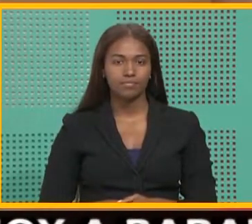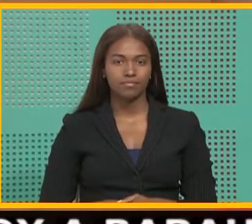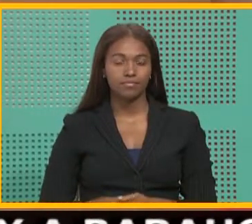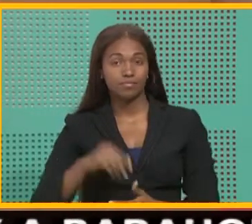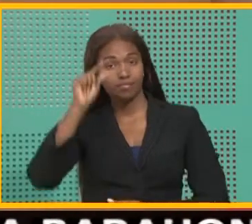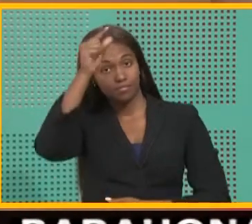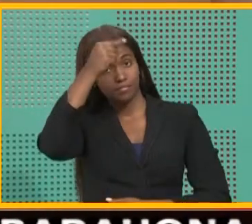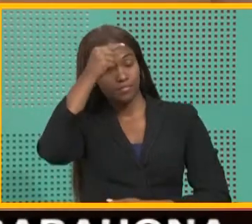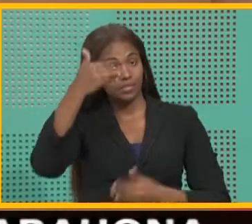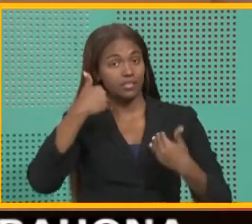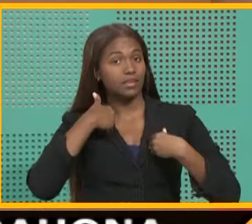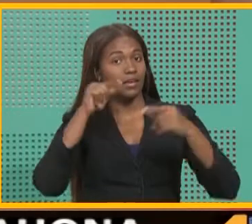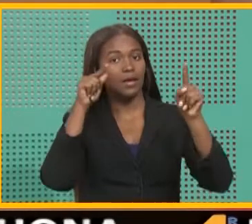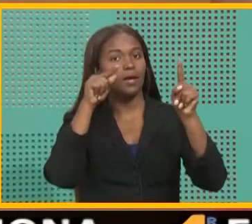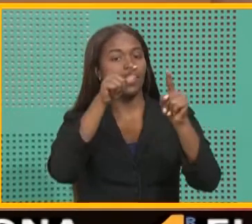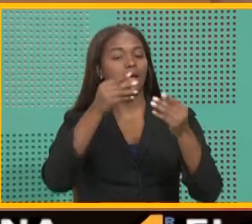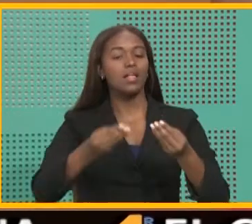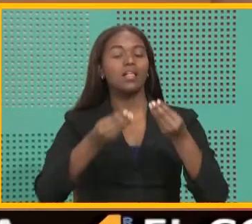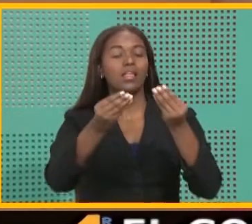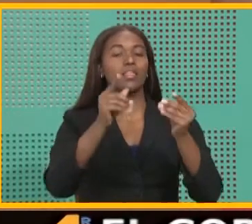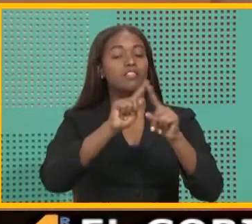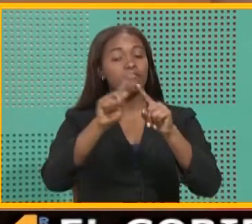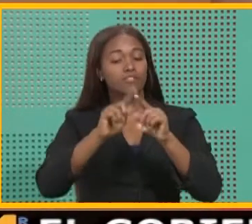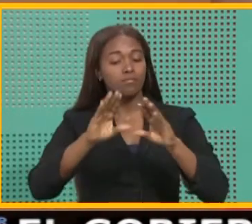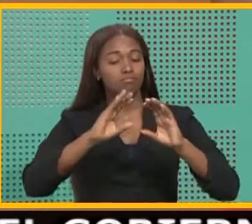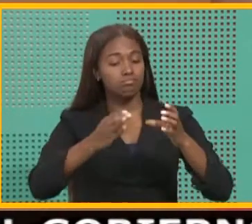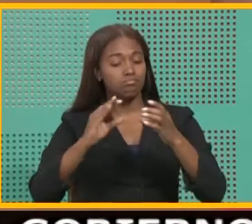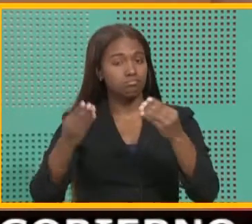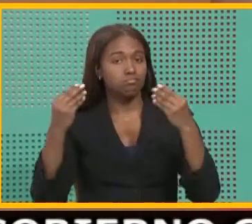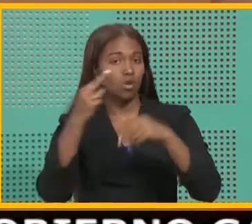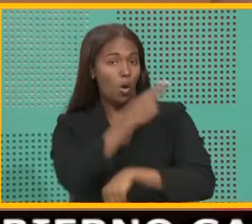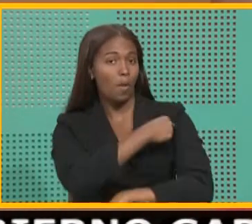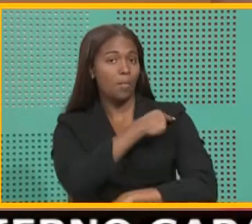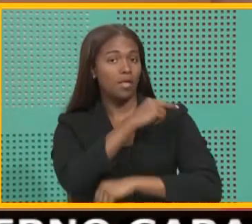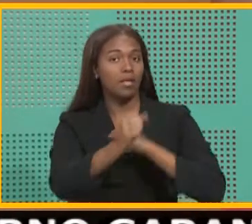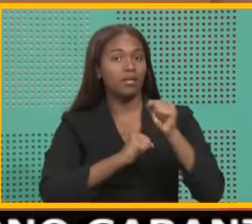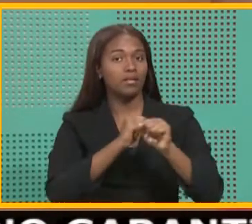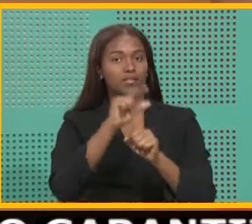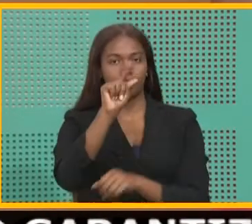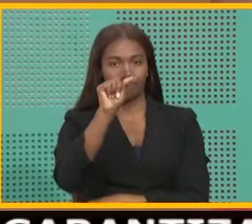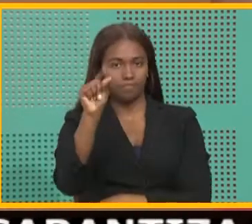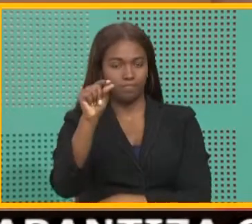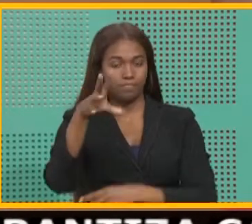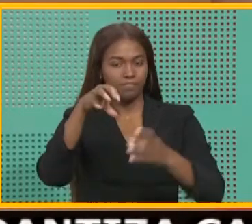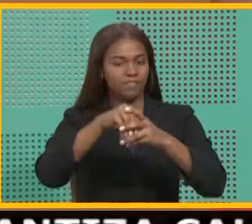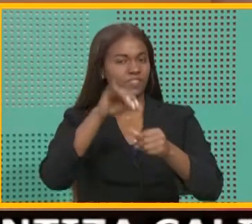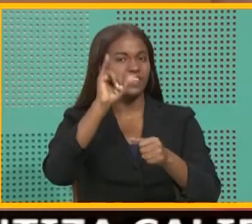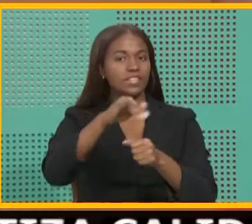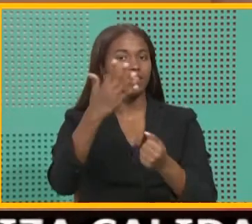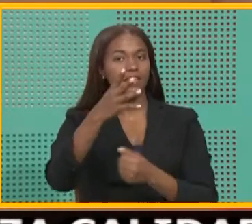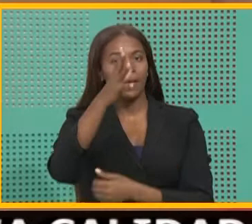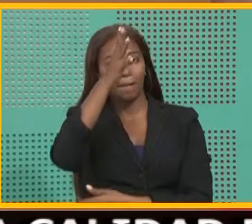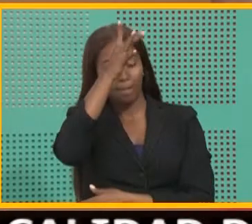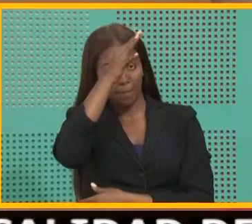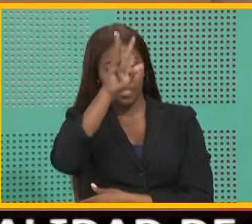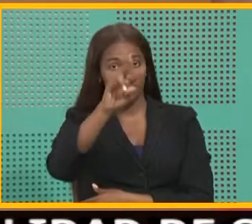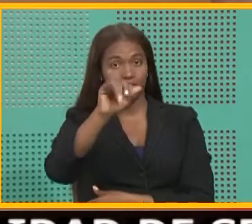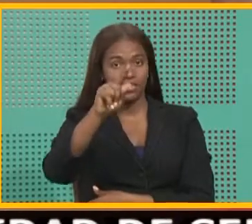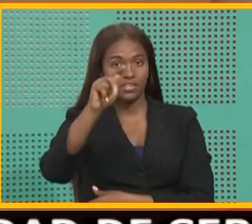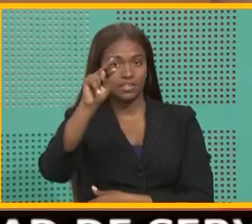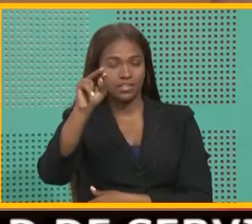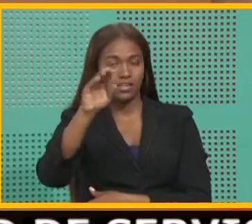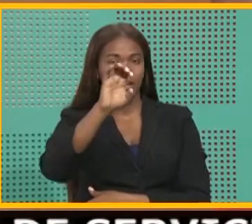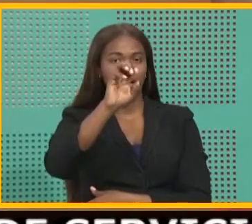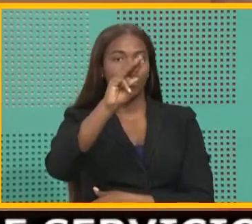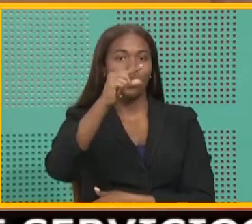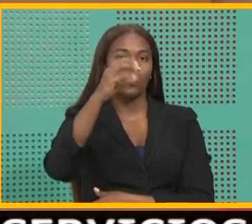El gobierno tiene programado entregar varios centros de salud en el año 2020. Entre estos se encuentran el Padre Villini, el Engombe y